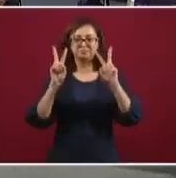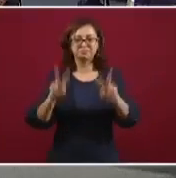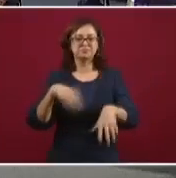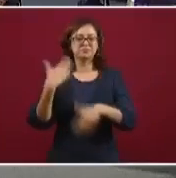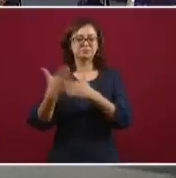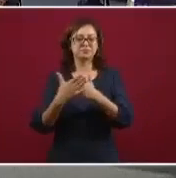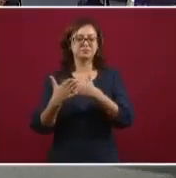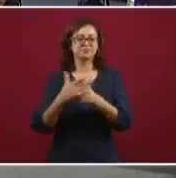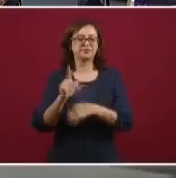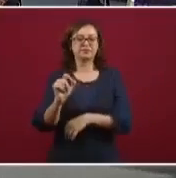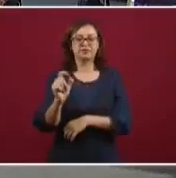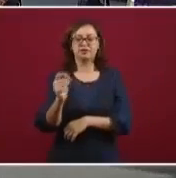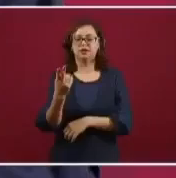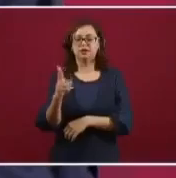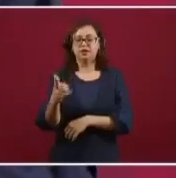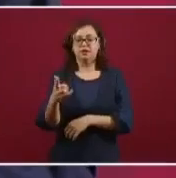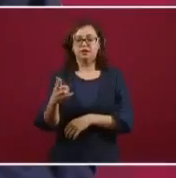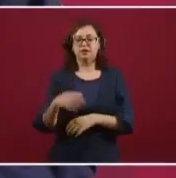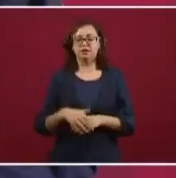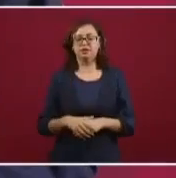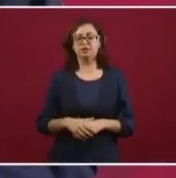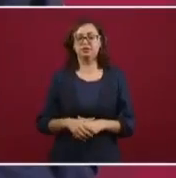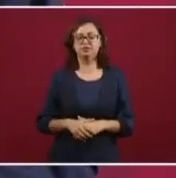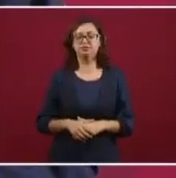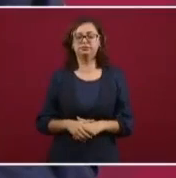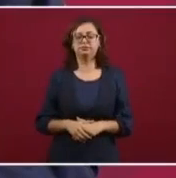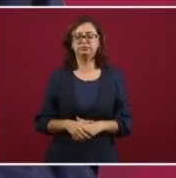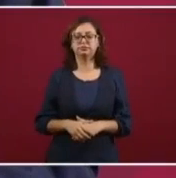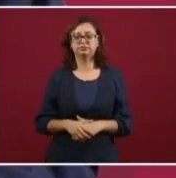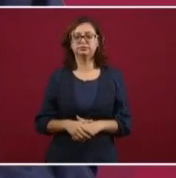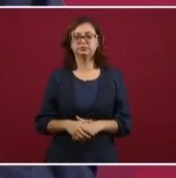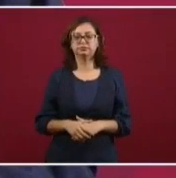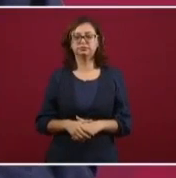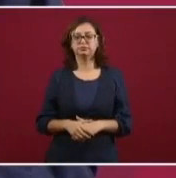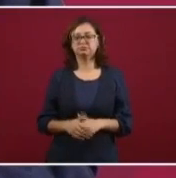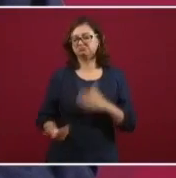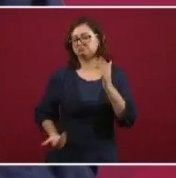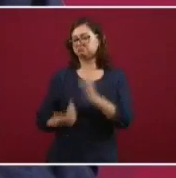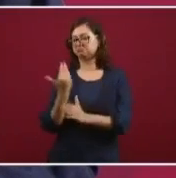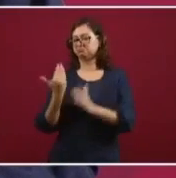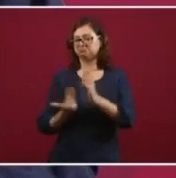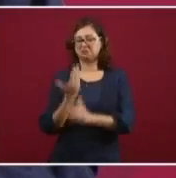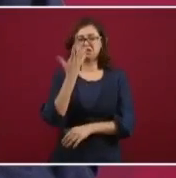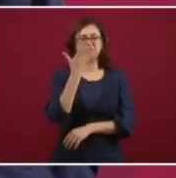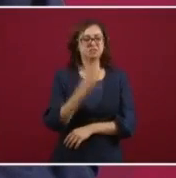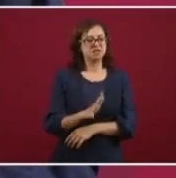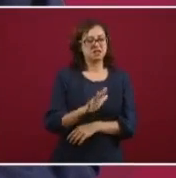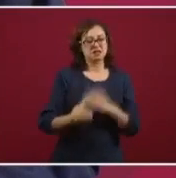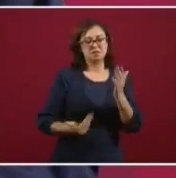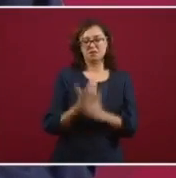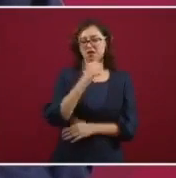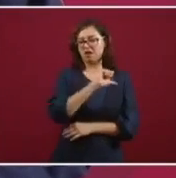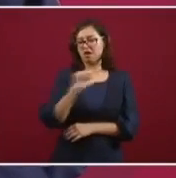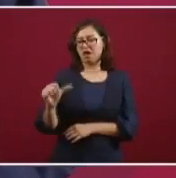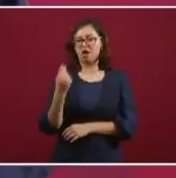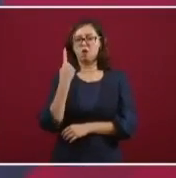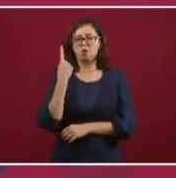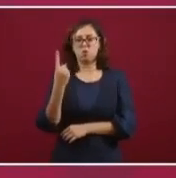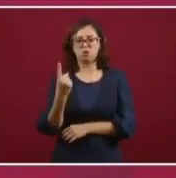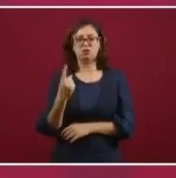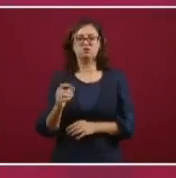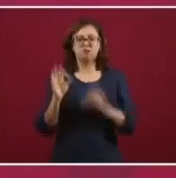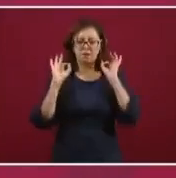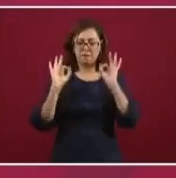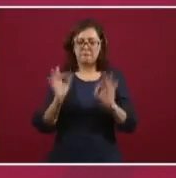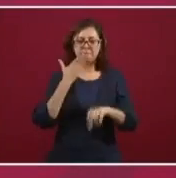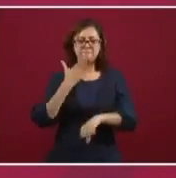20 de noviembre, sí, 10, 11 de la mañana a 1 de la tarde, nos vamos a organizar